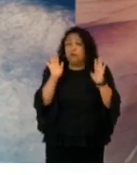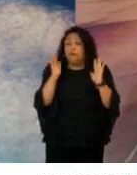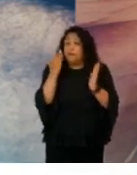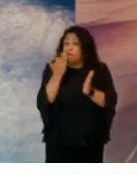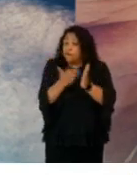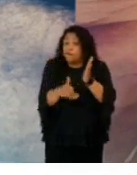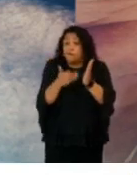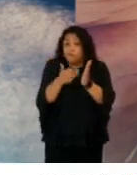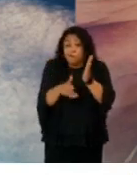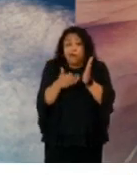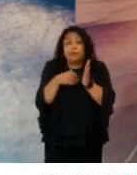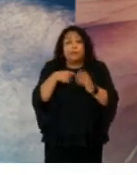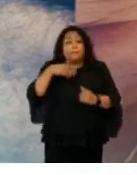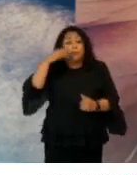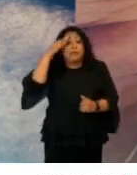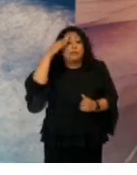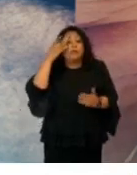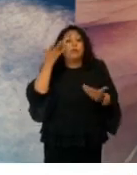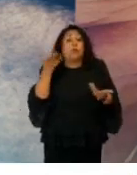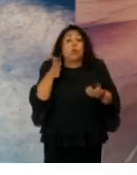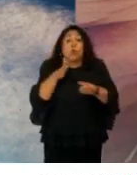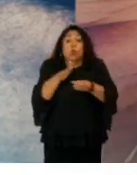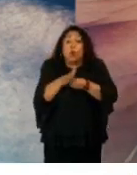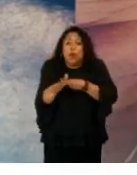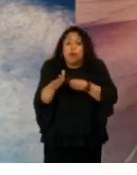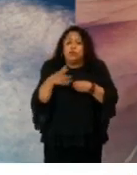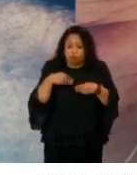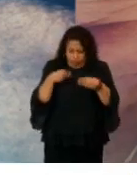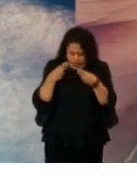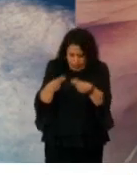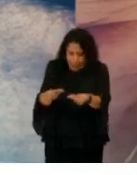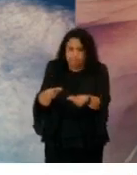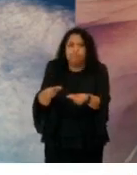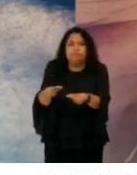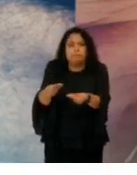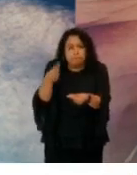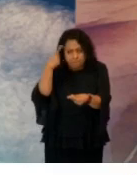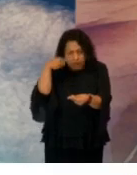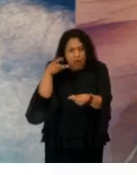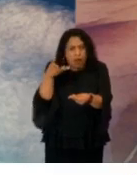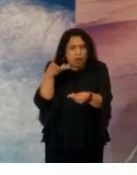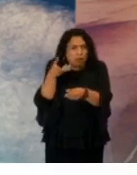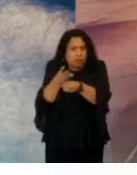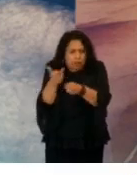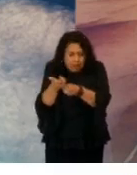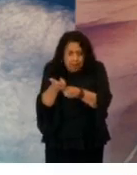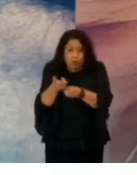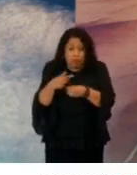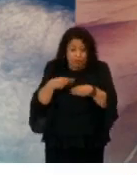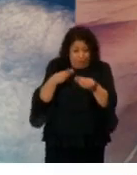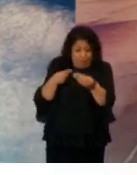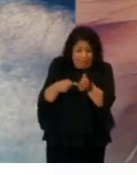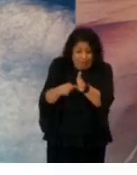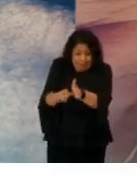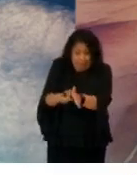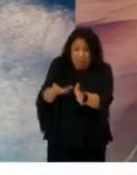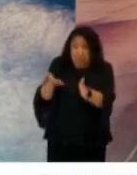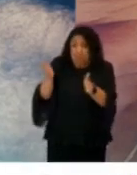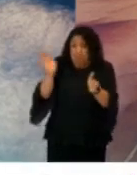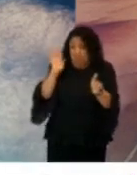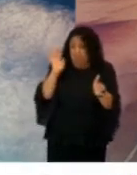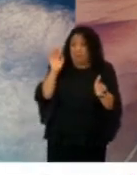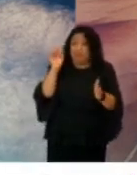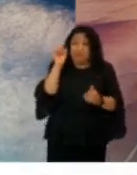ver la reflexión de qué tipo de oferta estamos recibiendo. Es una oferta que